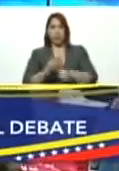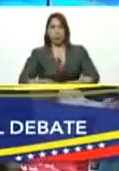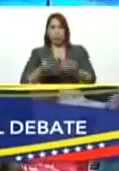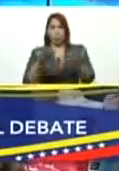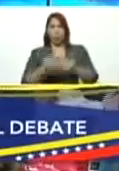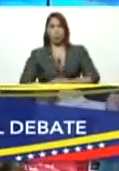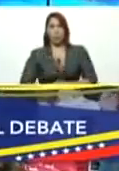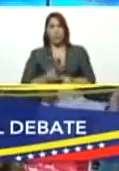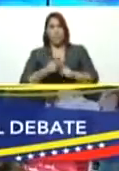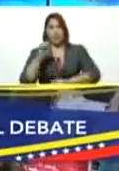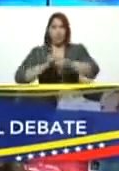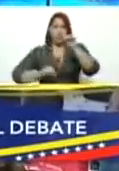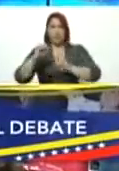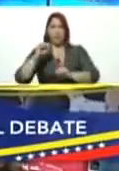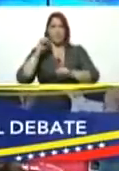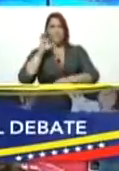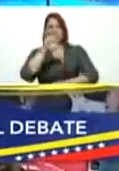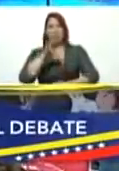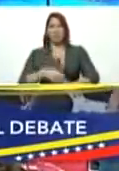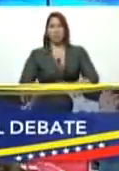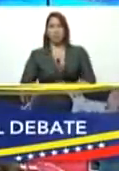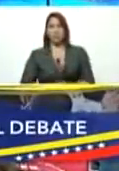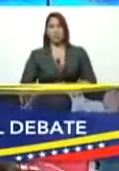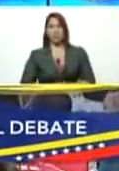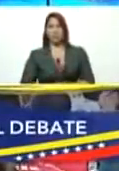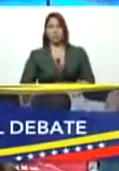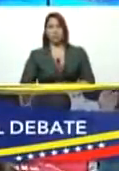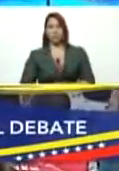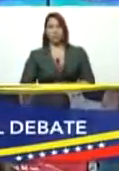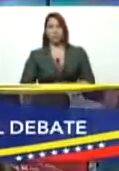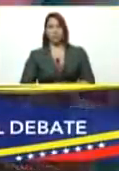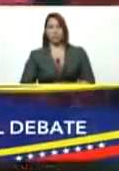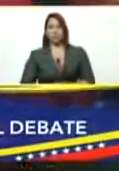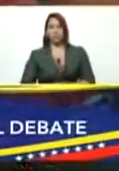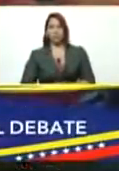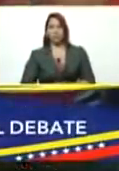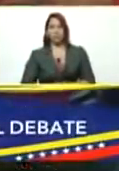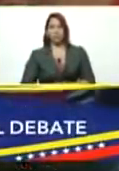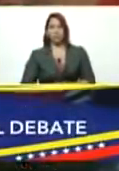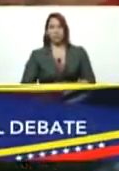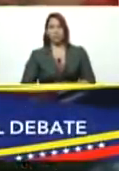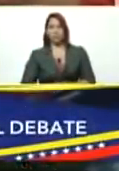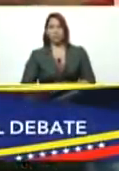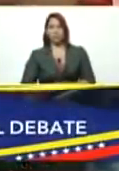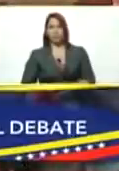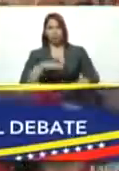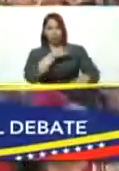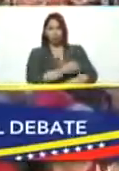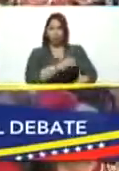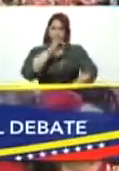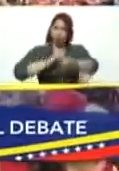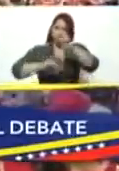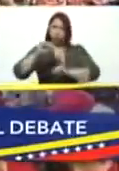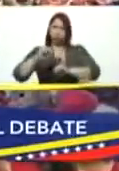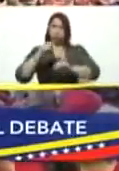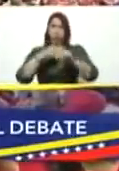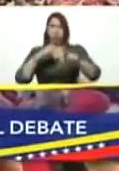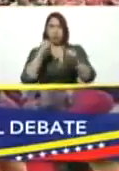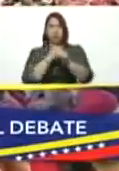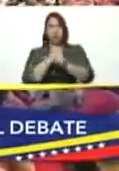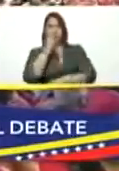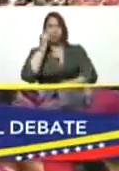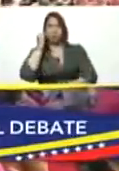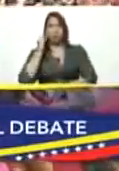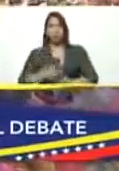para defender la patria fusiles y misiles para la clase obrera